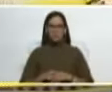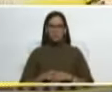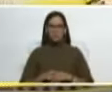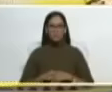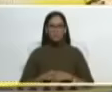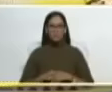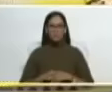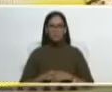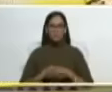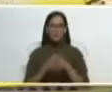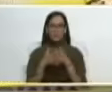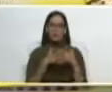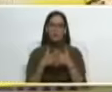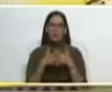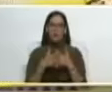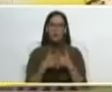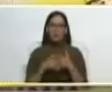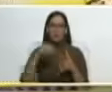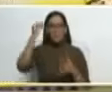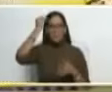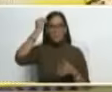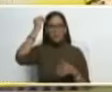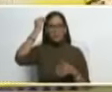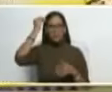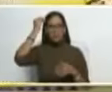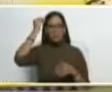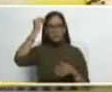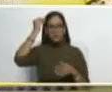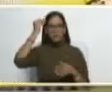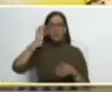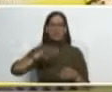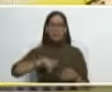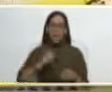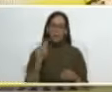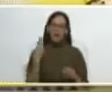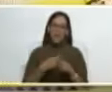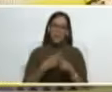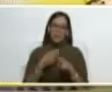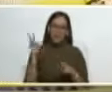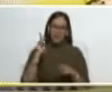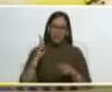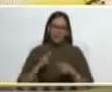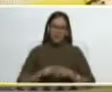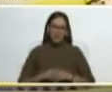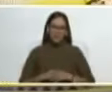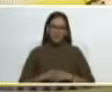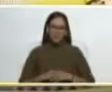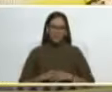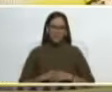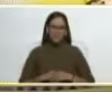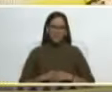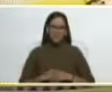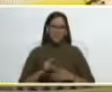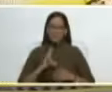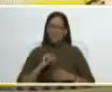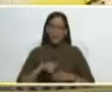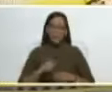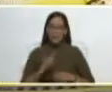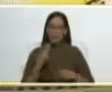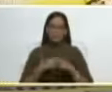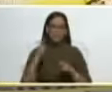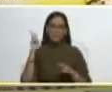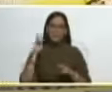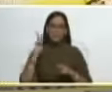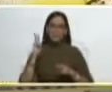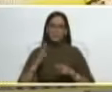Y los gringos creen que pueden amenazar a Venezuela. No pueden amenazar a